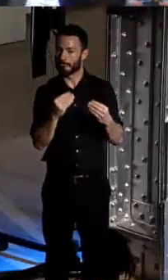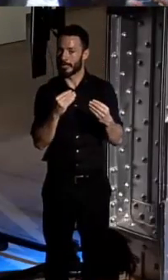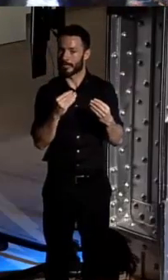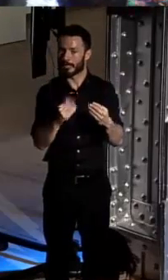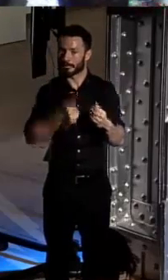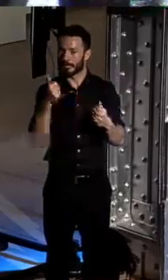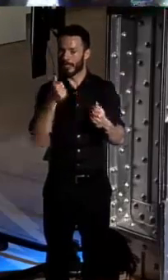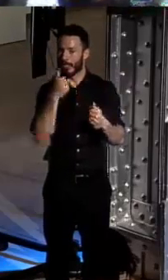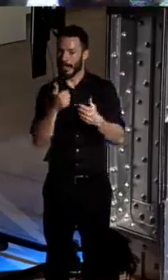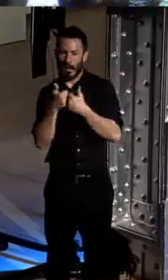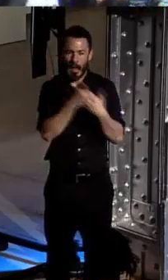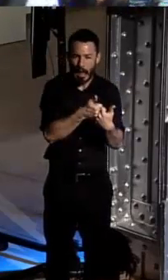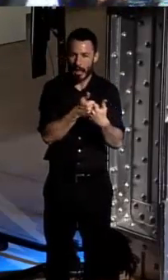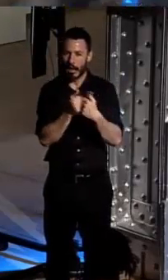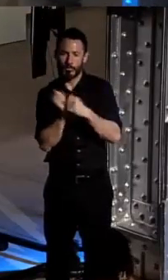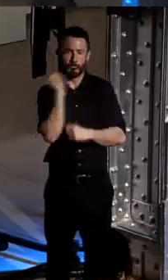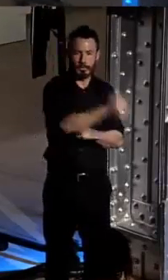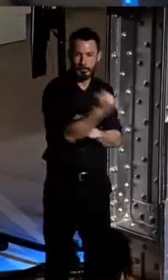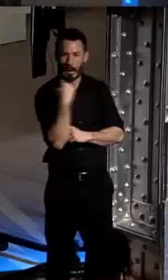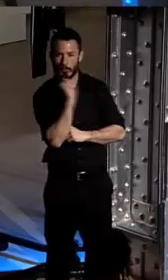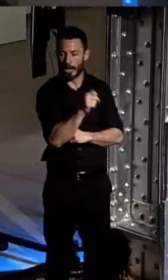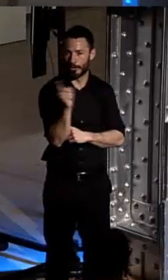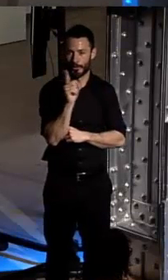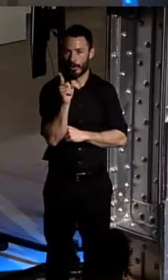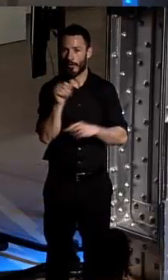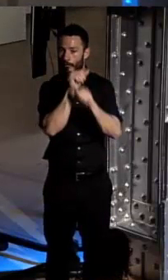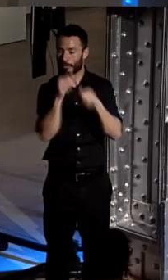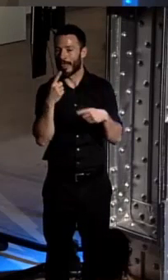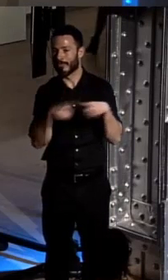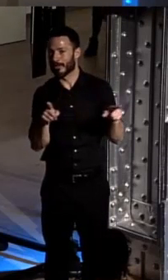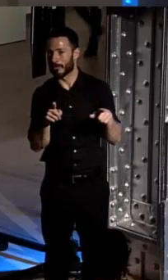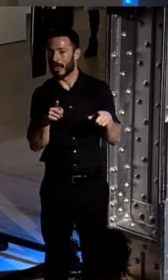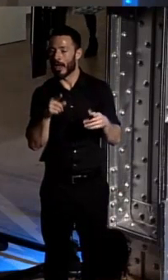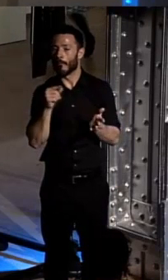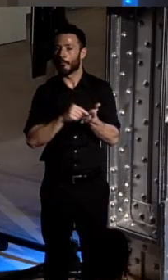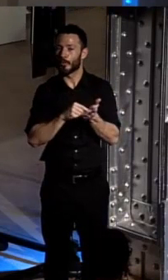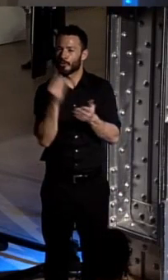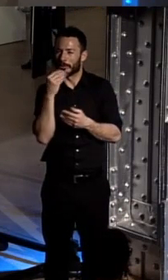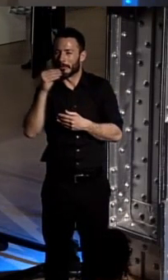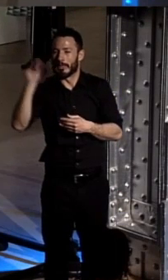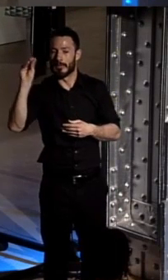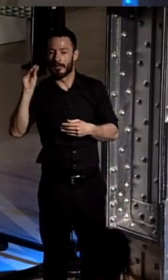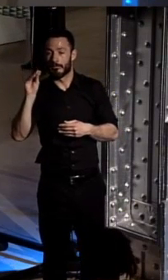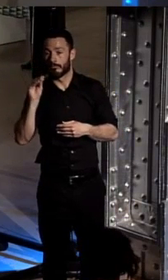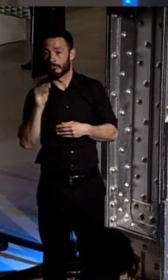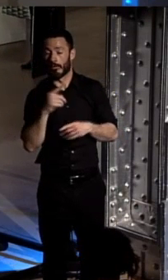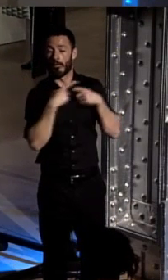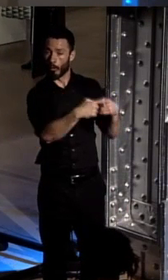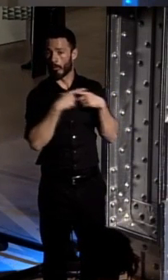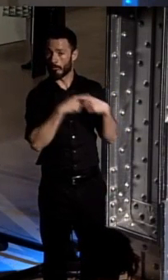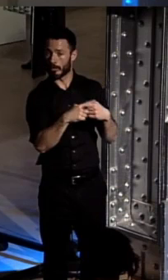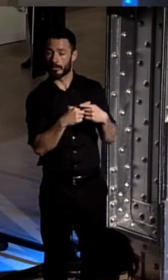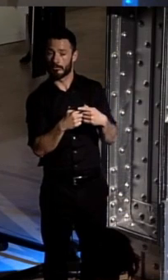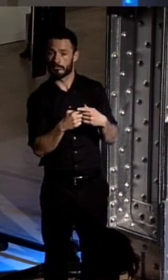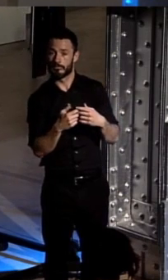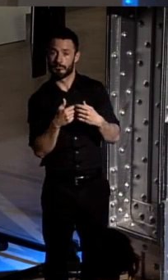salir a destrozar al otro, esto es bastante obvio, sino cuál es la manera de jugar. ¿Cuál es la manera de jugar? Uno tú, uno yo. Voy yo,